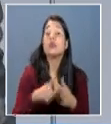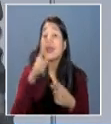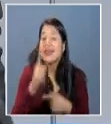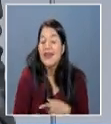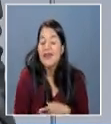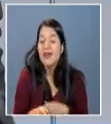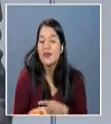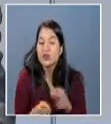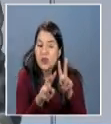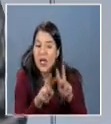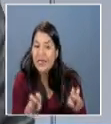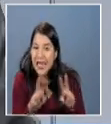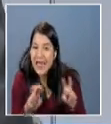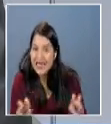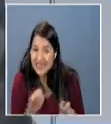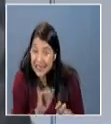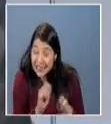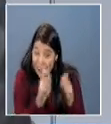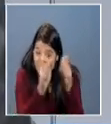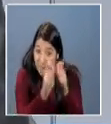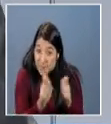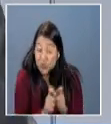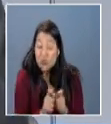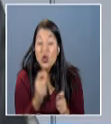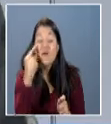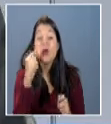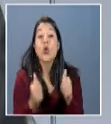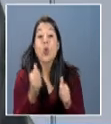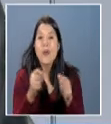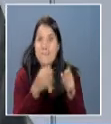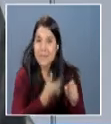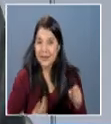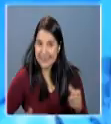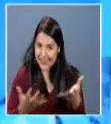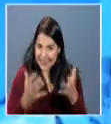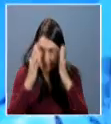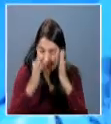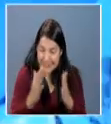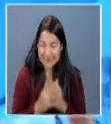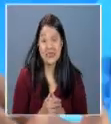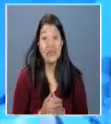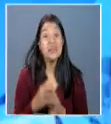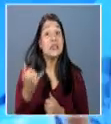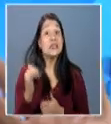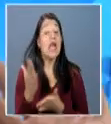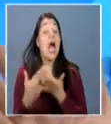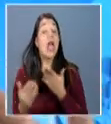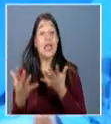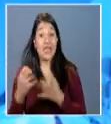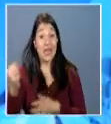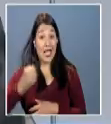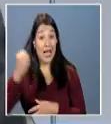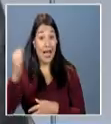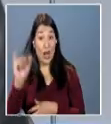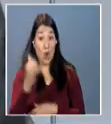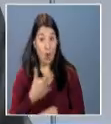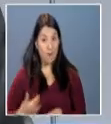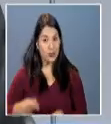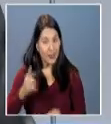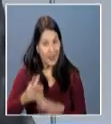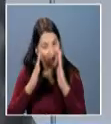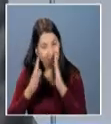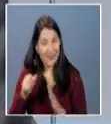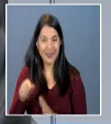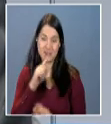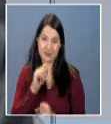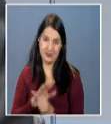sobre la mesa es estos puntos para los presidentes a futuro. Es decir, los que quieran ser presidente de la República deberían poner sobre la base estos